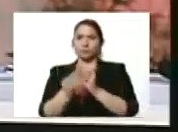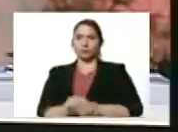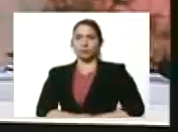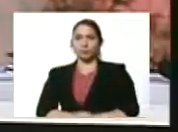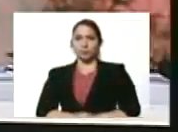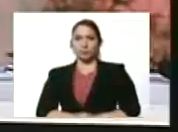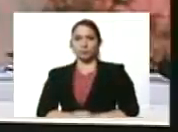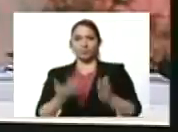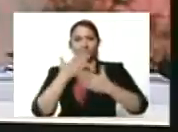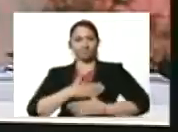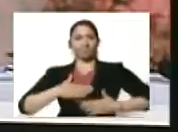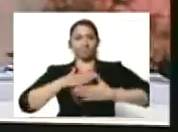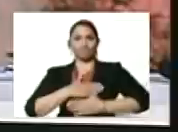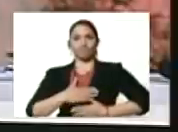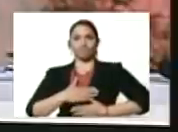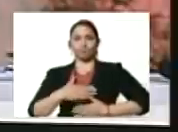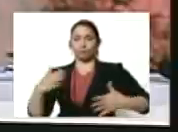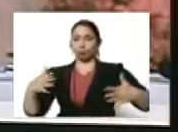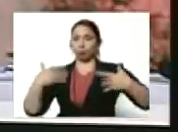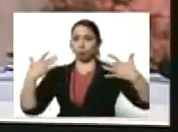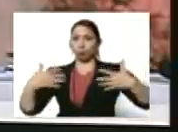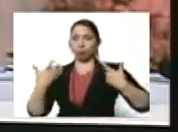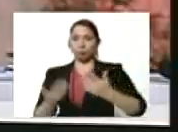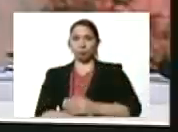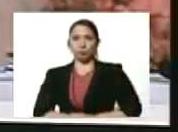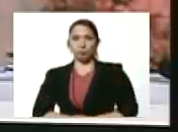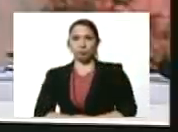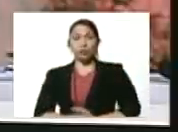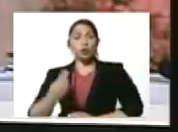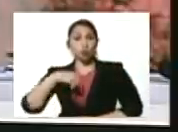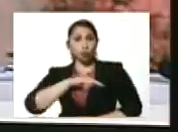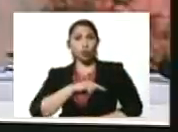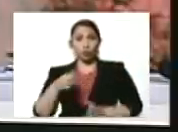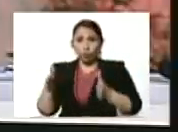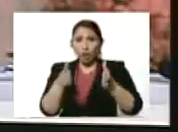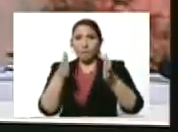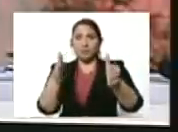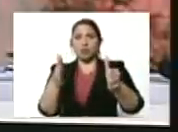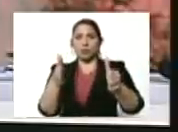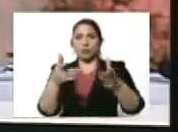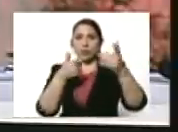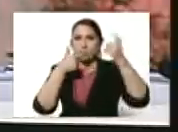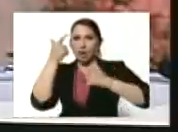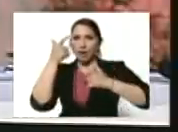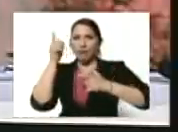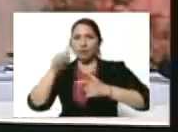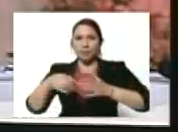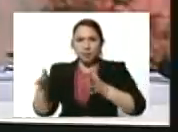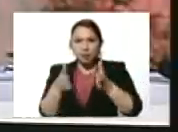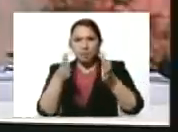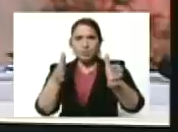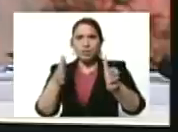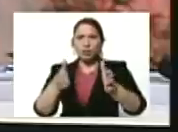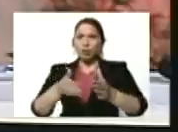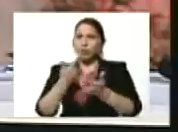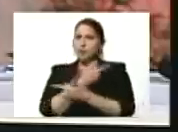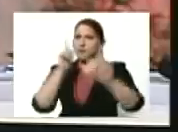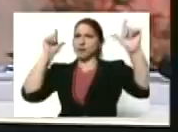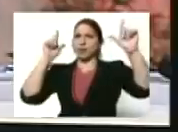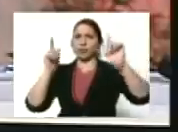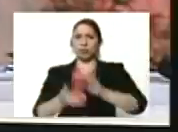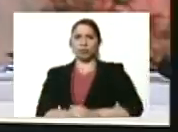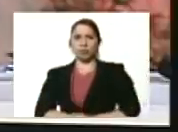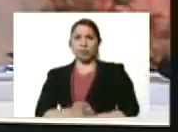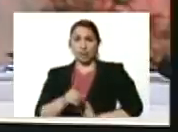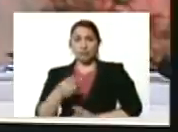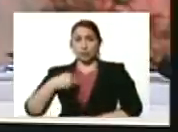su bienestar, por su felicidad. Estamos en el camino de Chávez, en el camino de los libertadores. Este es